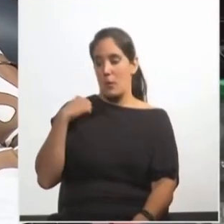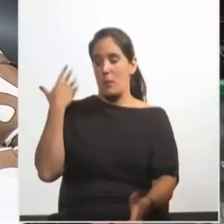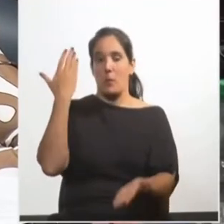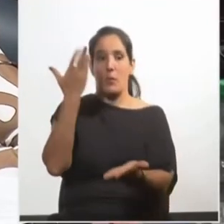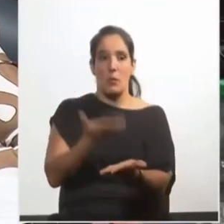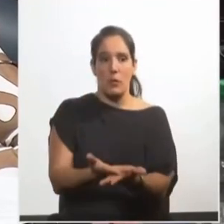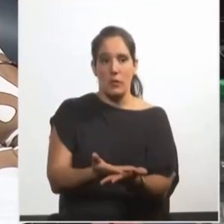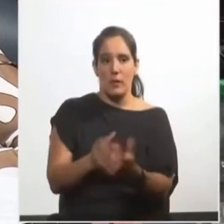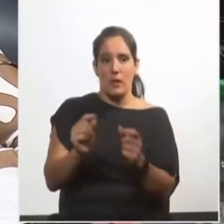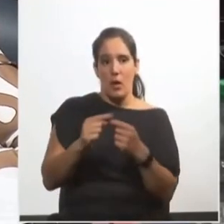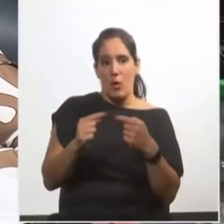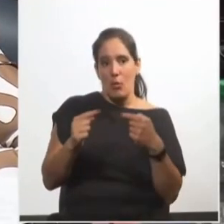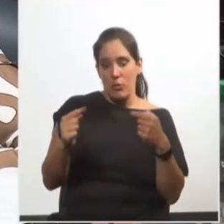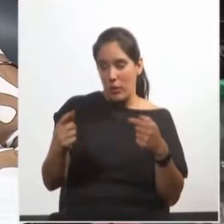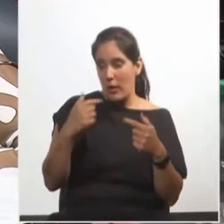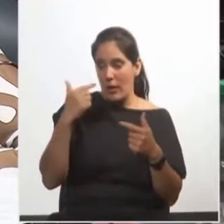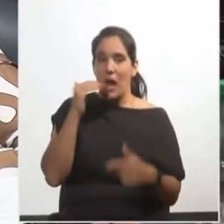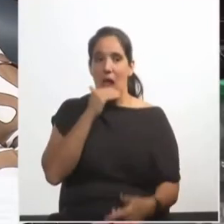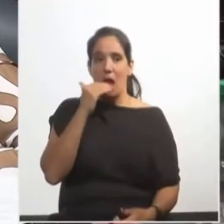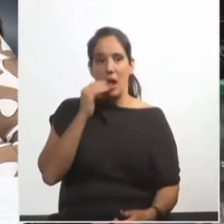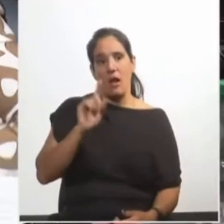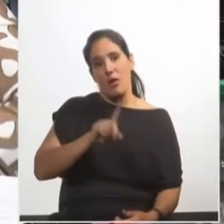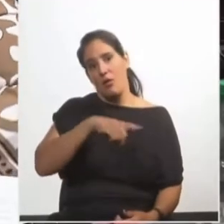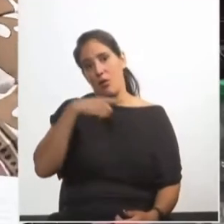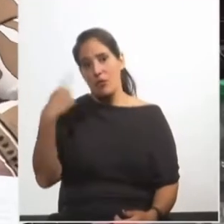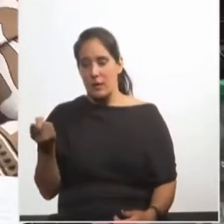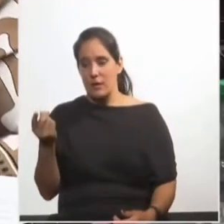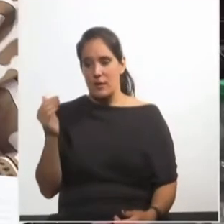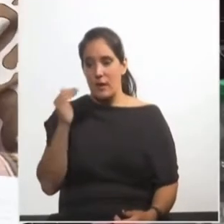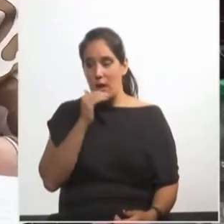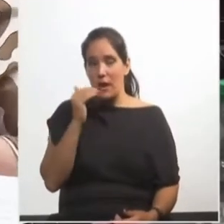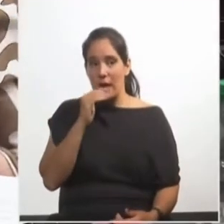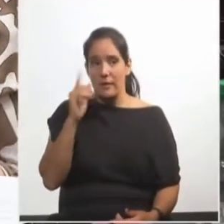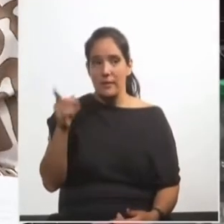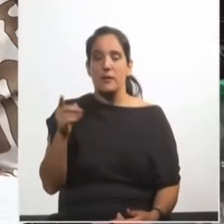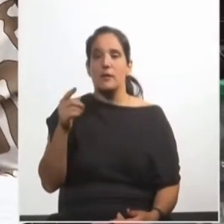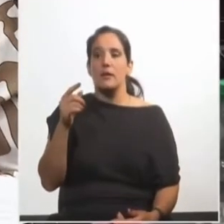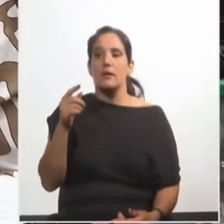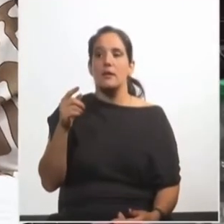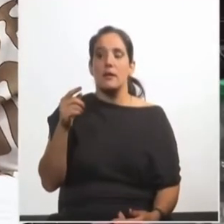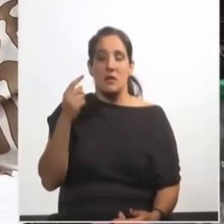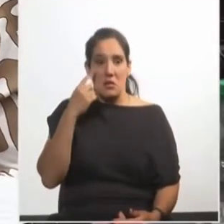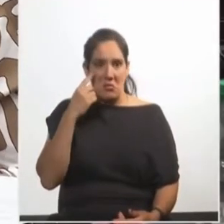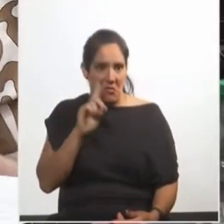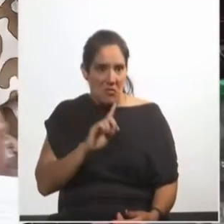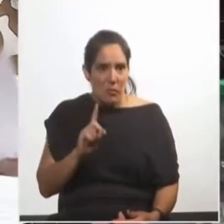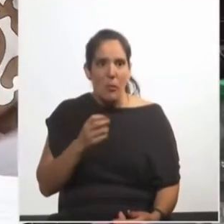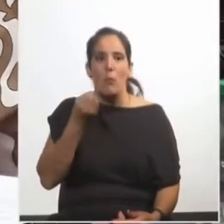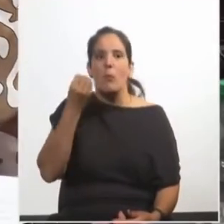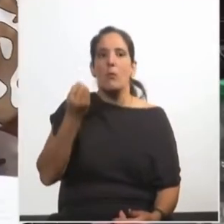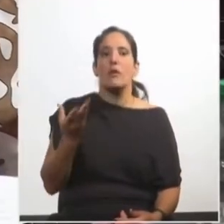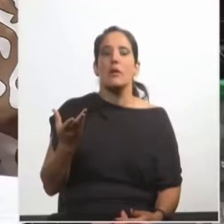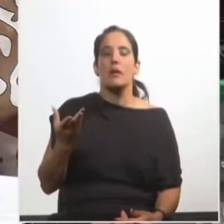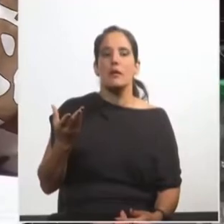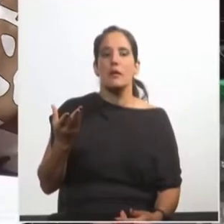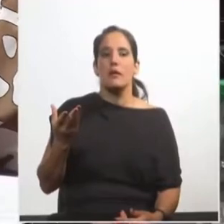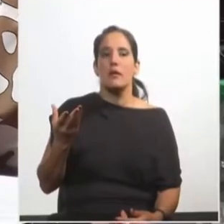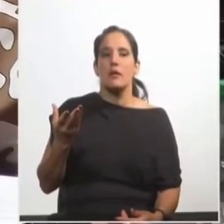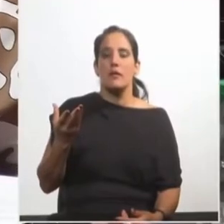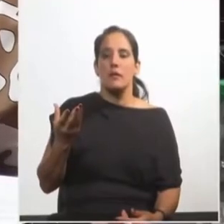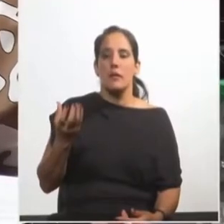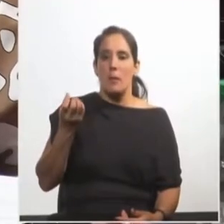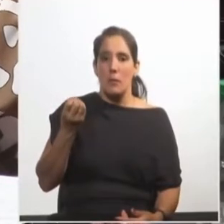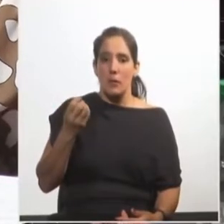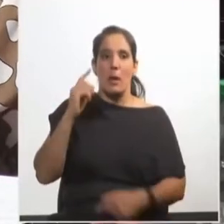esta medida a las cajas paraestatales, iniciativa que de verdad no vemos razón para que en el